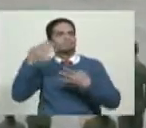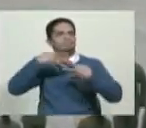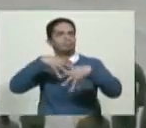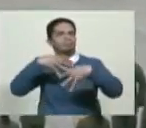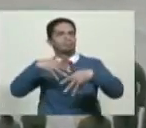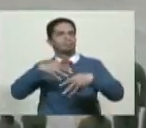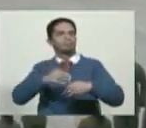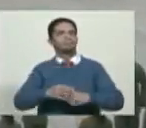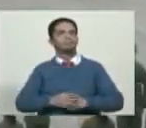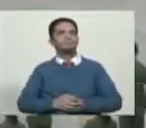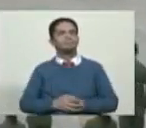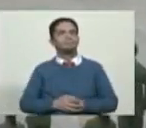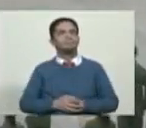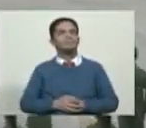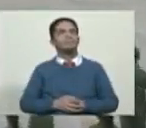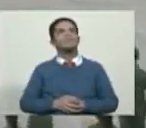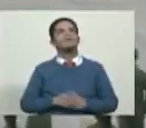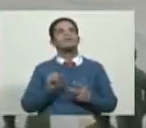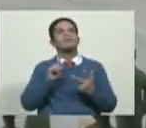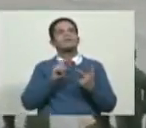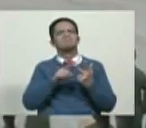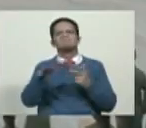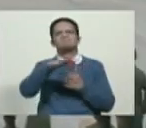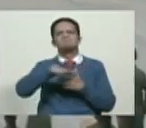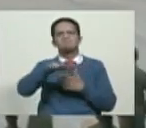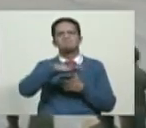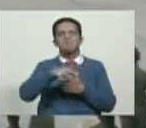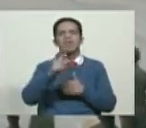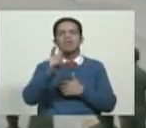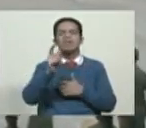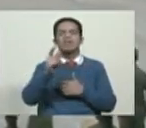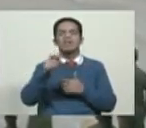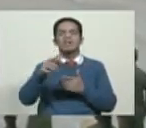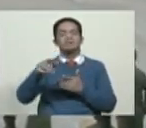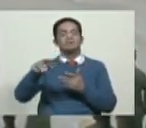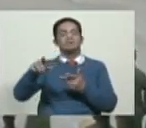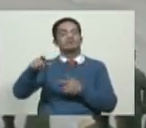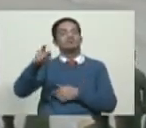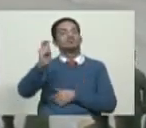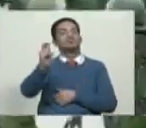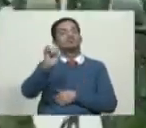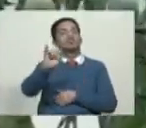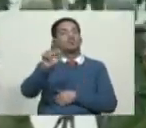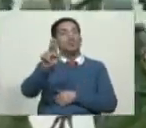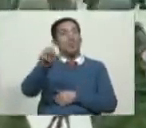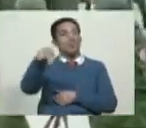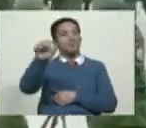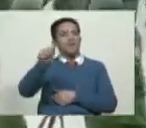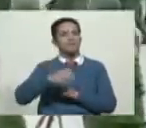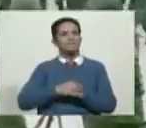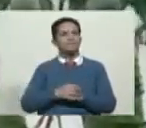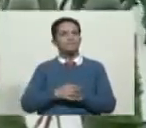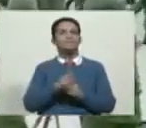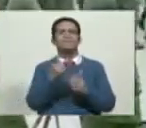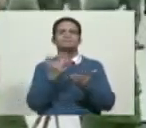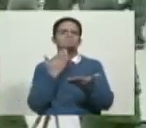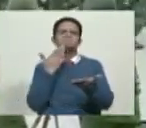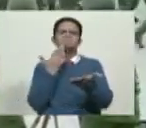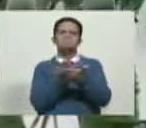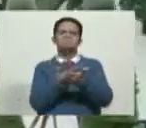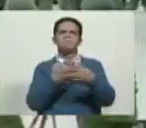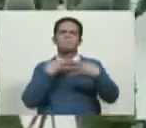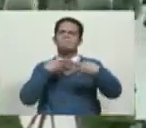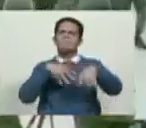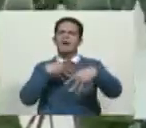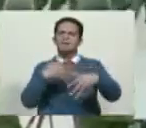jefe, Libertador Simón Bolívar, ubicado en Fuerte Tiuna, en Caracas. Se propone participar en esta marcha como